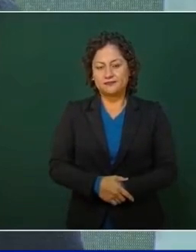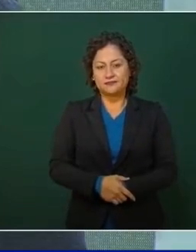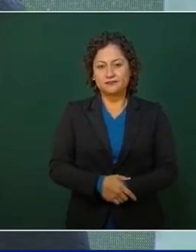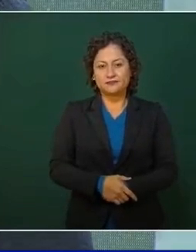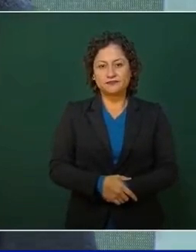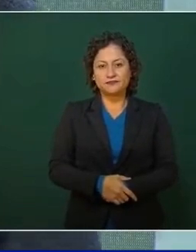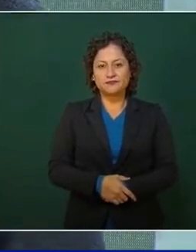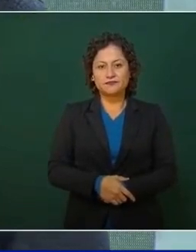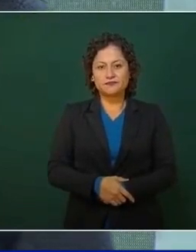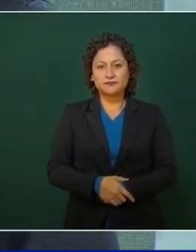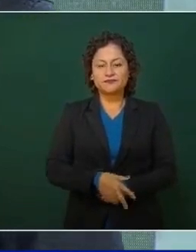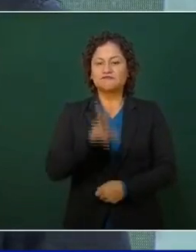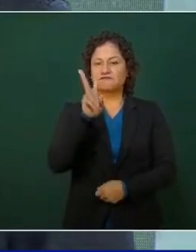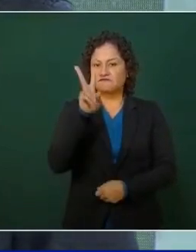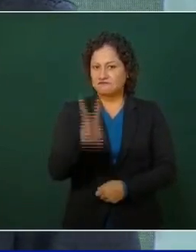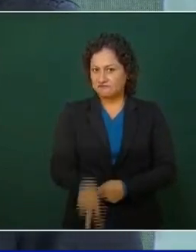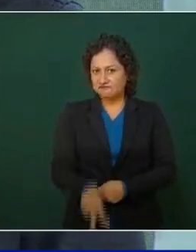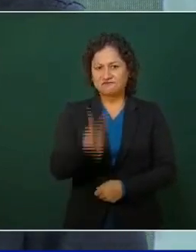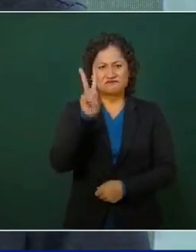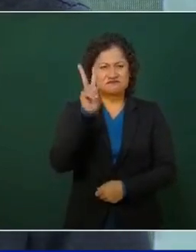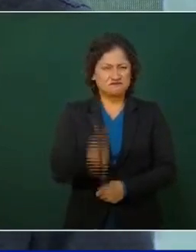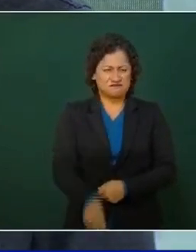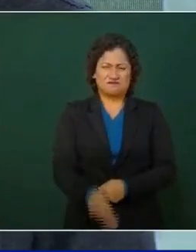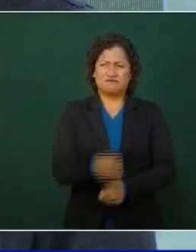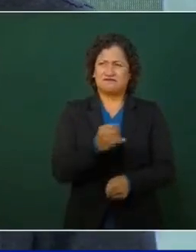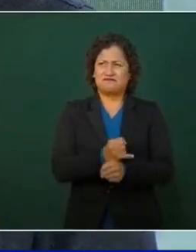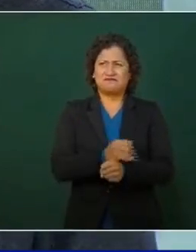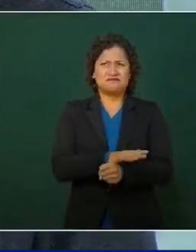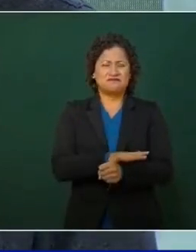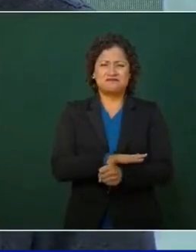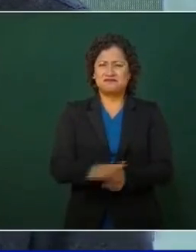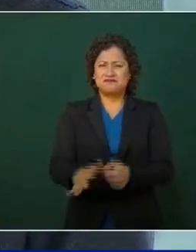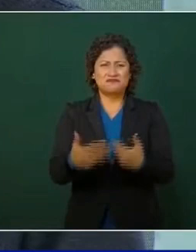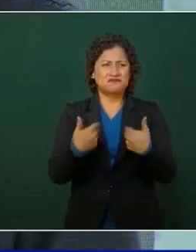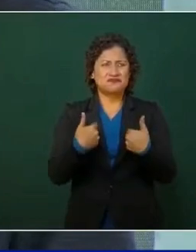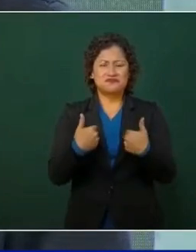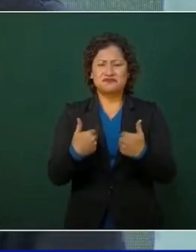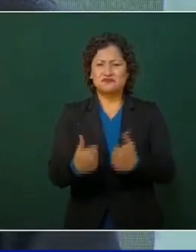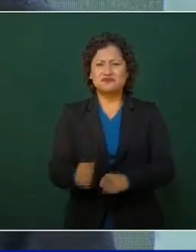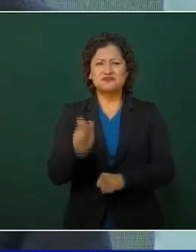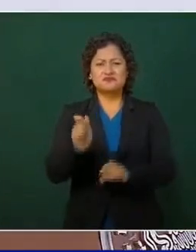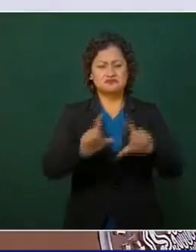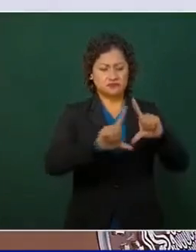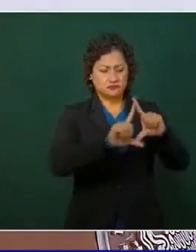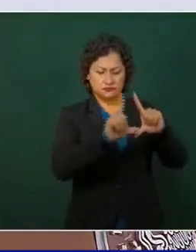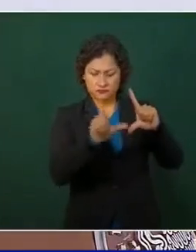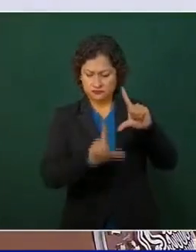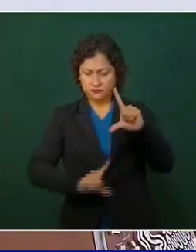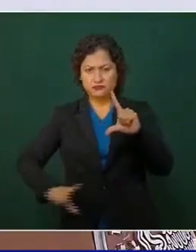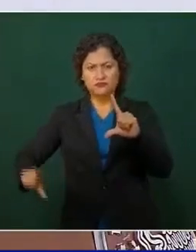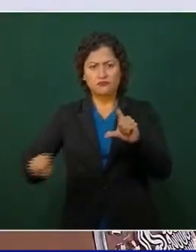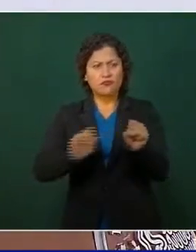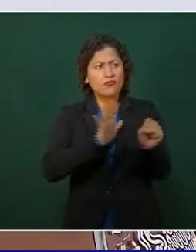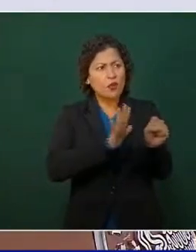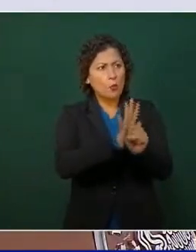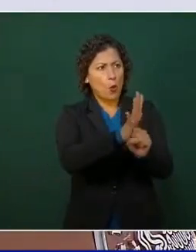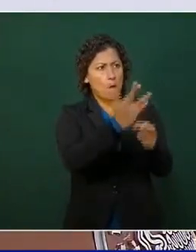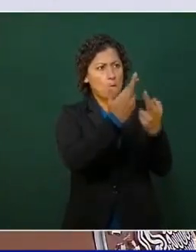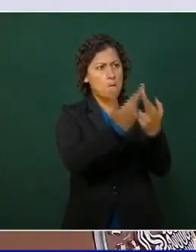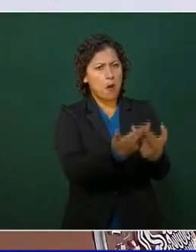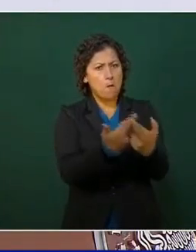Que es increíble que un país con tantos recursos naturales, con un pueblo bueno, trabajador,